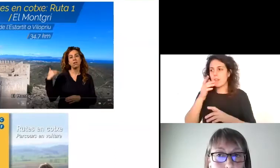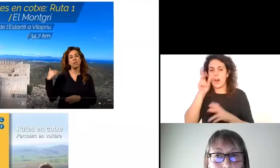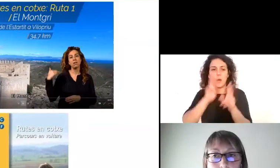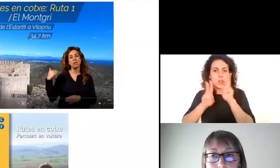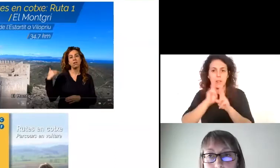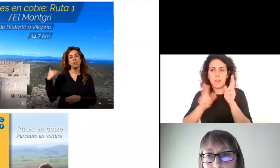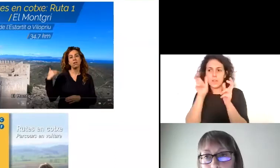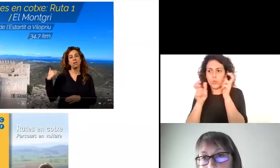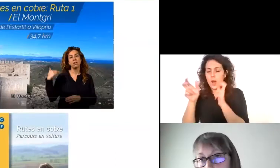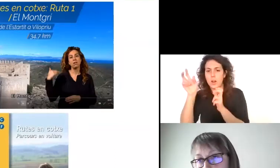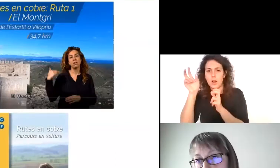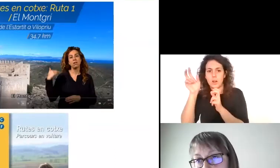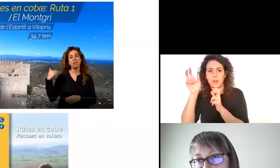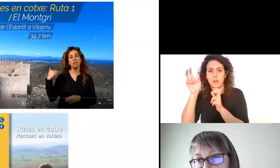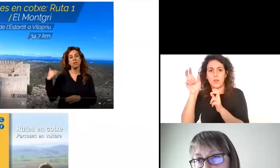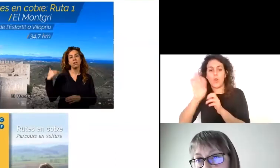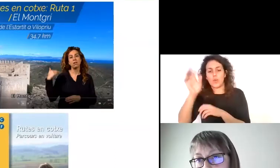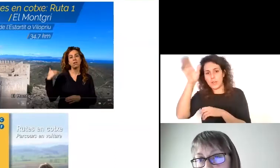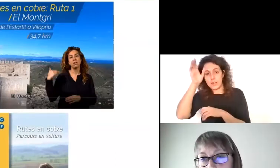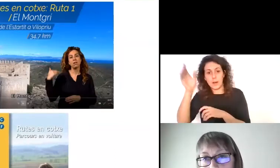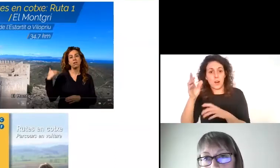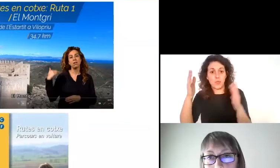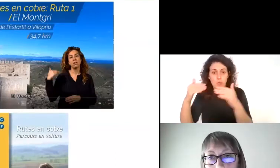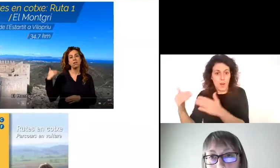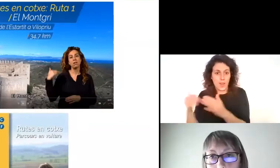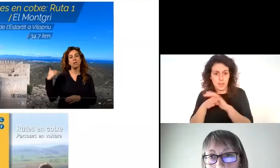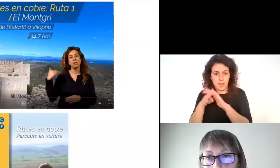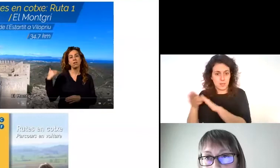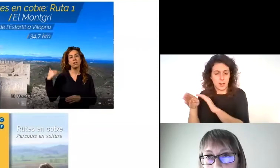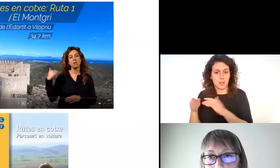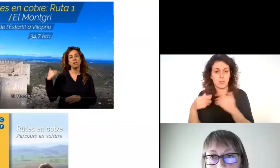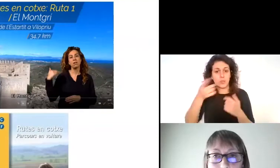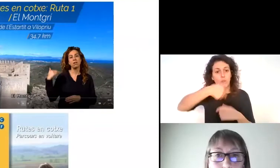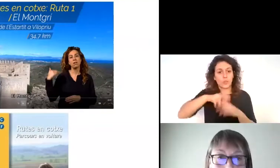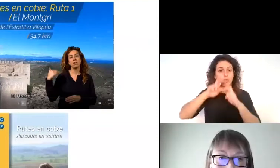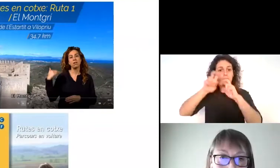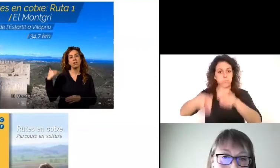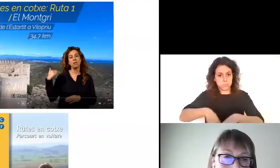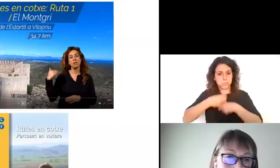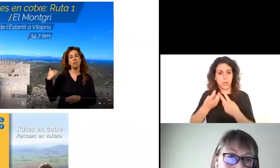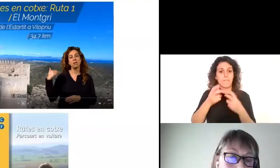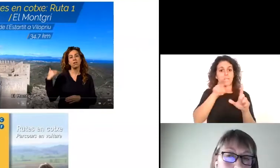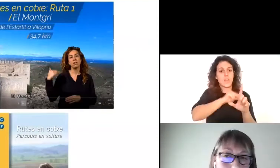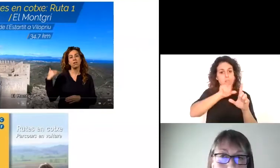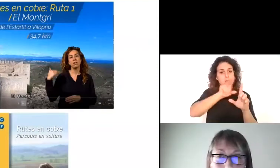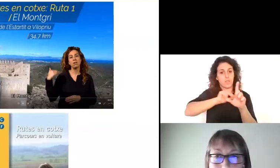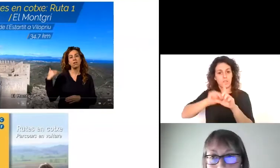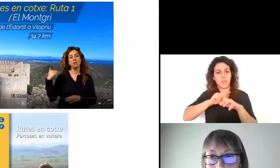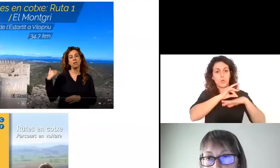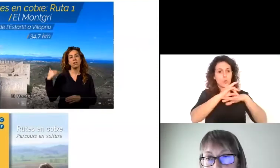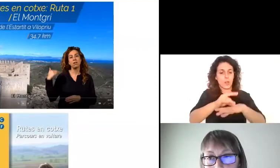cognitiva. Y bueno, dimos un paso adelante en este aspecto y hemos hecho un vídeo de cada ruta con audiodescripción para